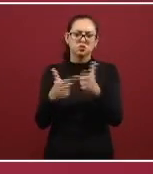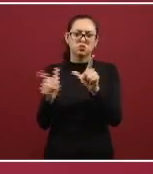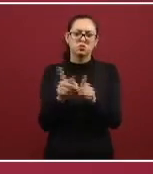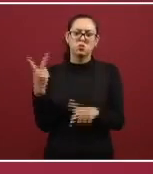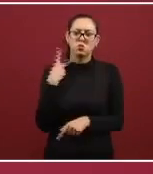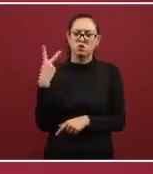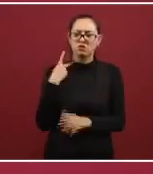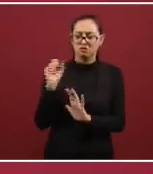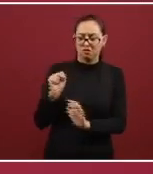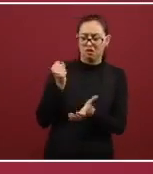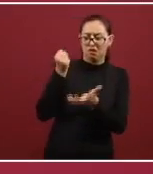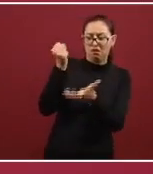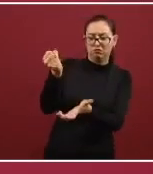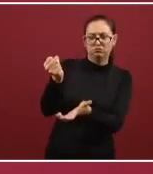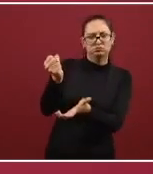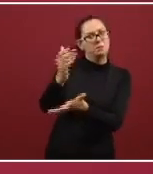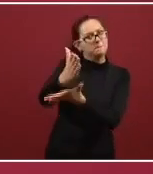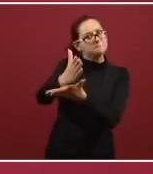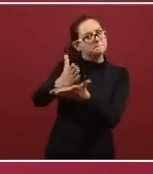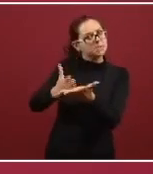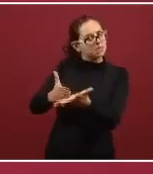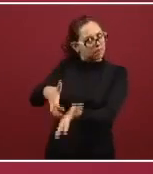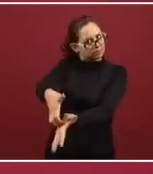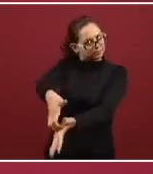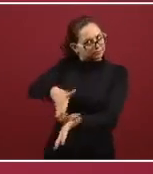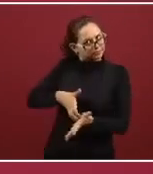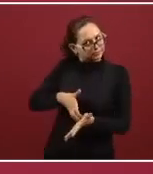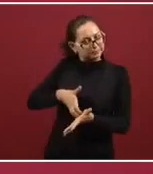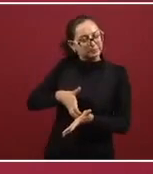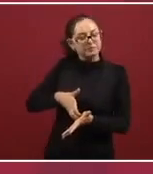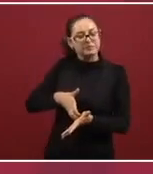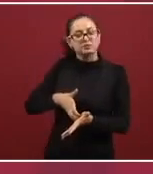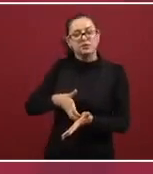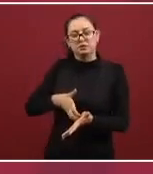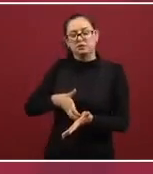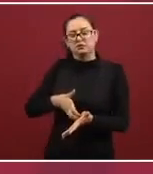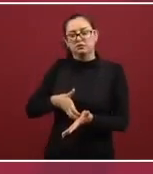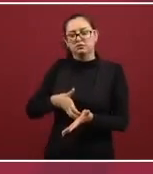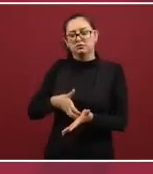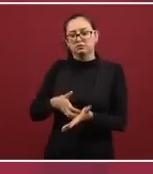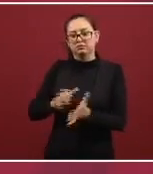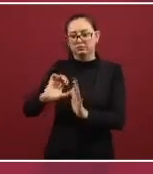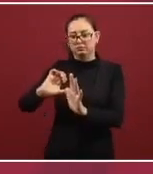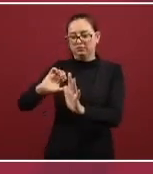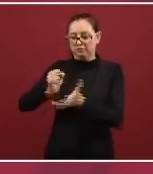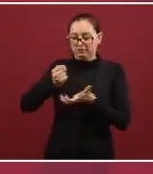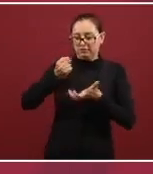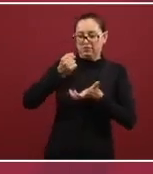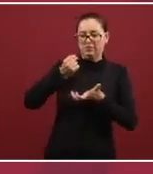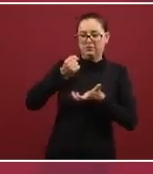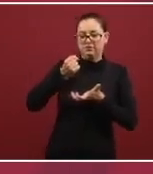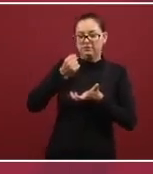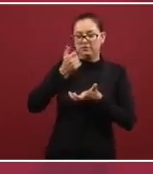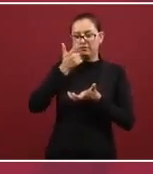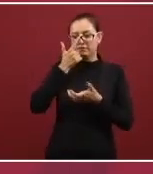mitad. Eso sería no para darle a